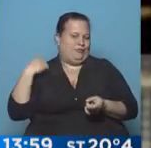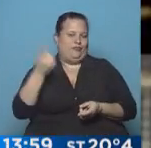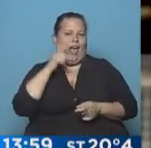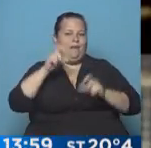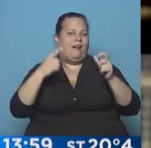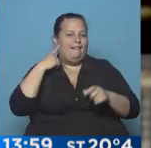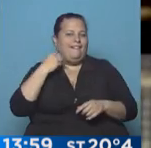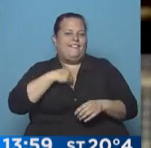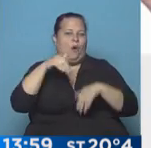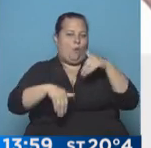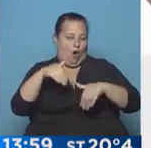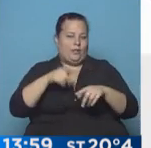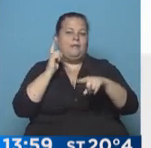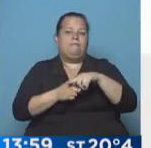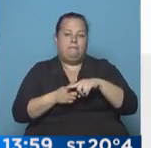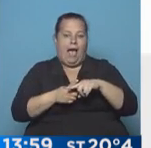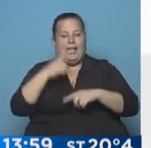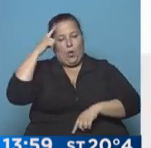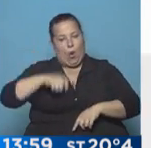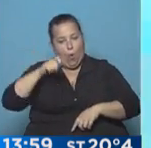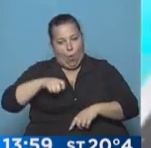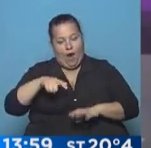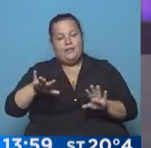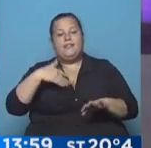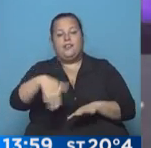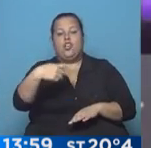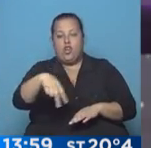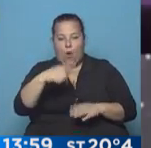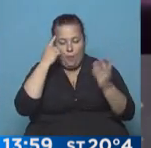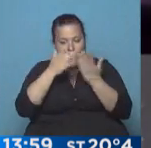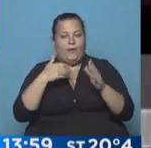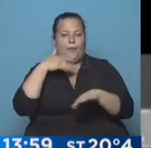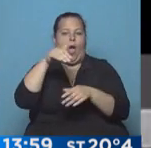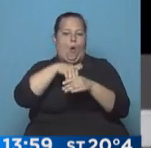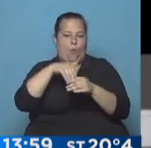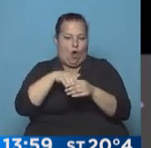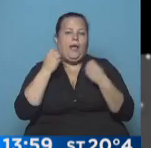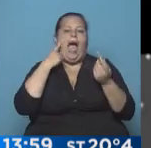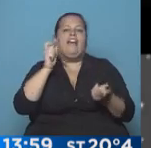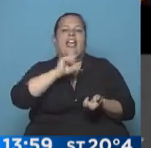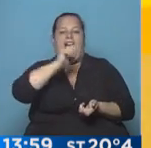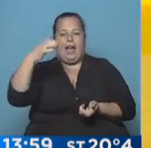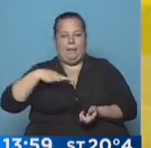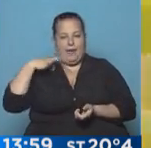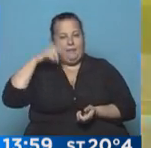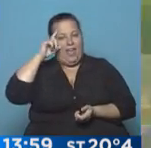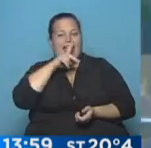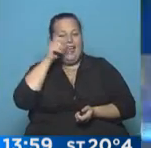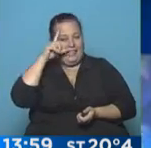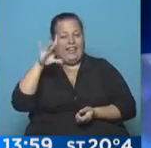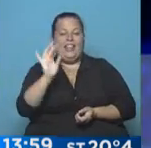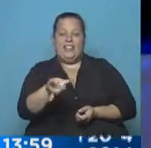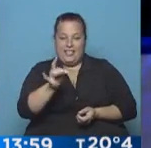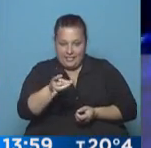los oyentes que son los que votan, más el gran jurado, que a partir del mes de noviembre estaremos allí votando una vez más para ver quién se lleva los premios Éter. Como decíamos, en